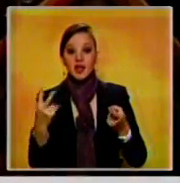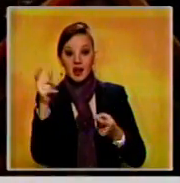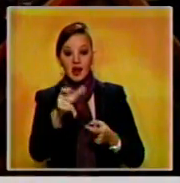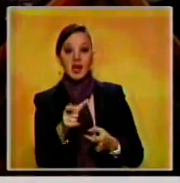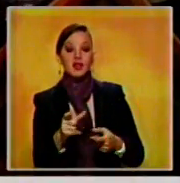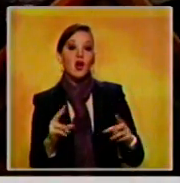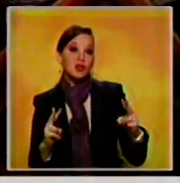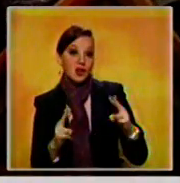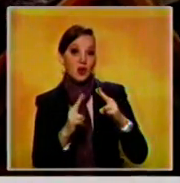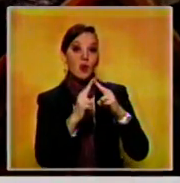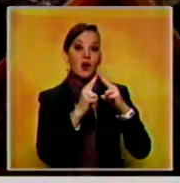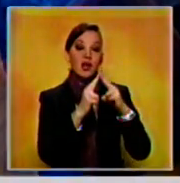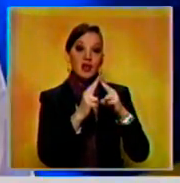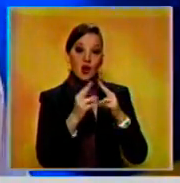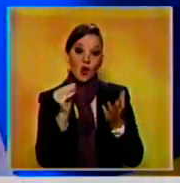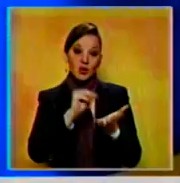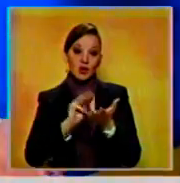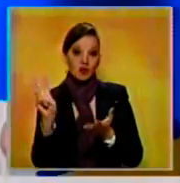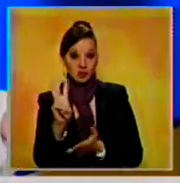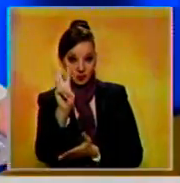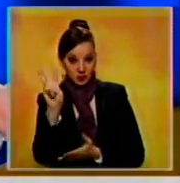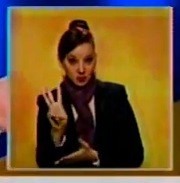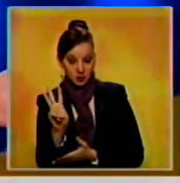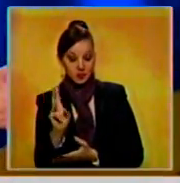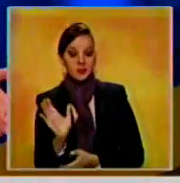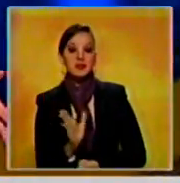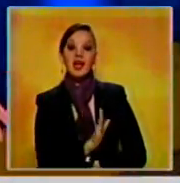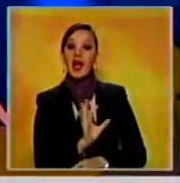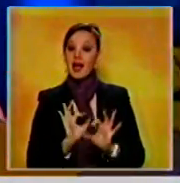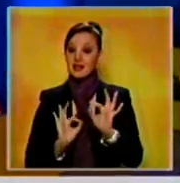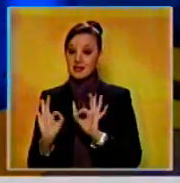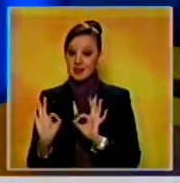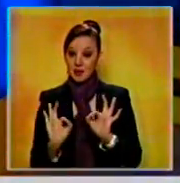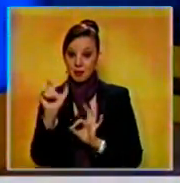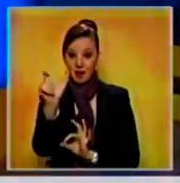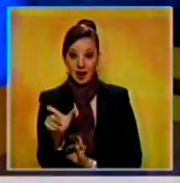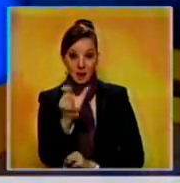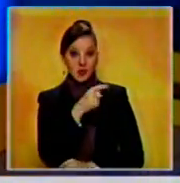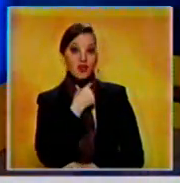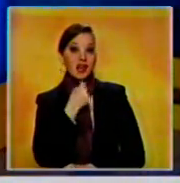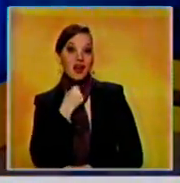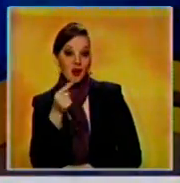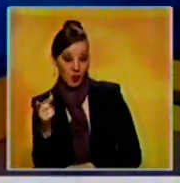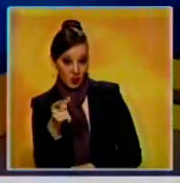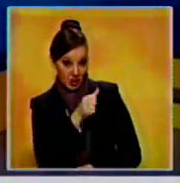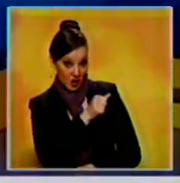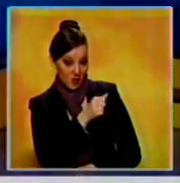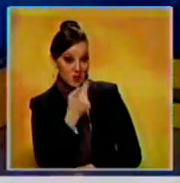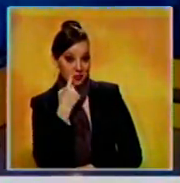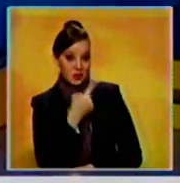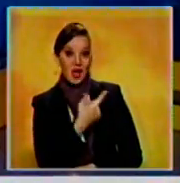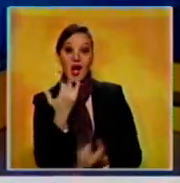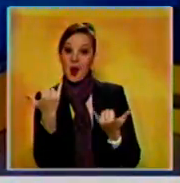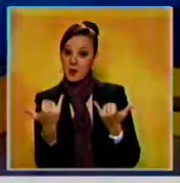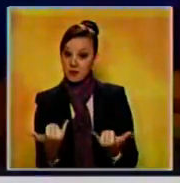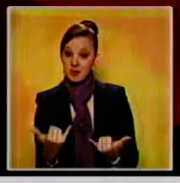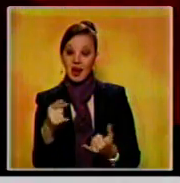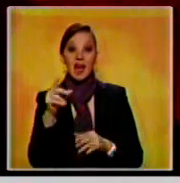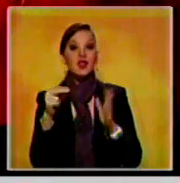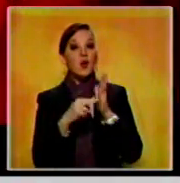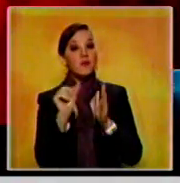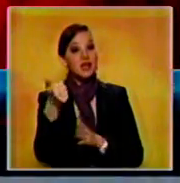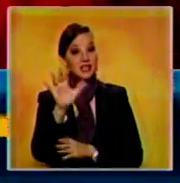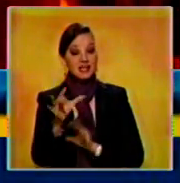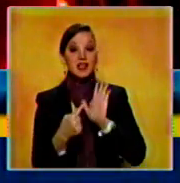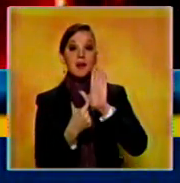se reencuentren con Hollywood. Y que se preparen los fanáticos de Ricky Martin, porque el boricua presenta su nuevo álbum en 2015.